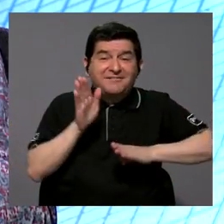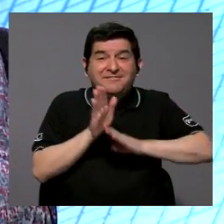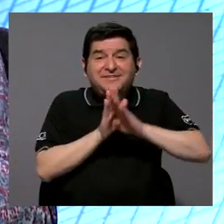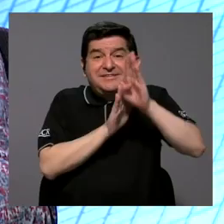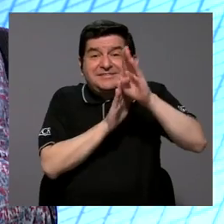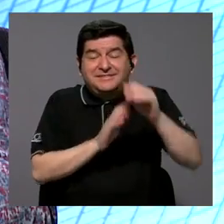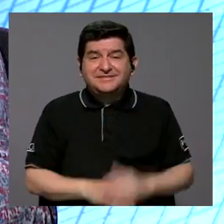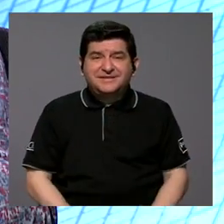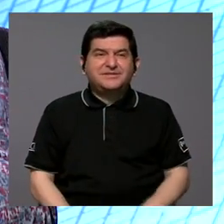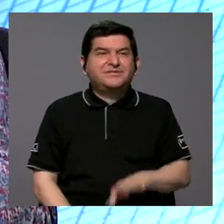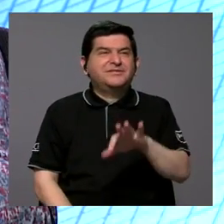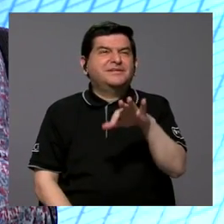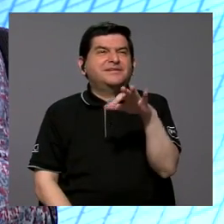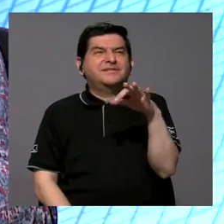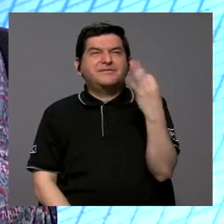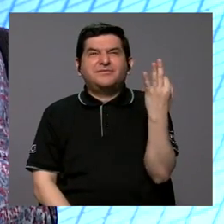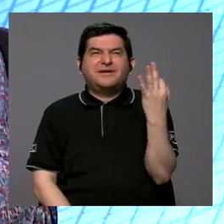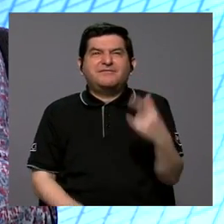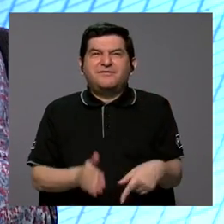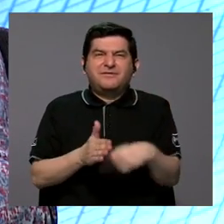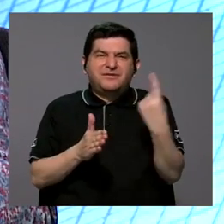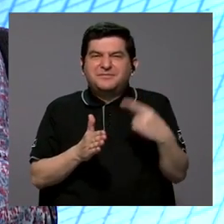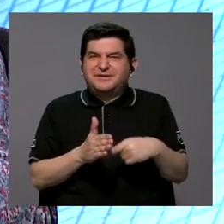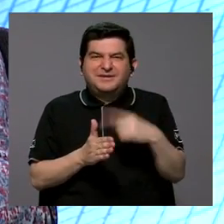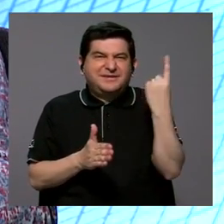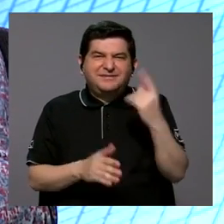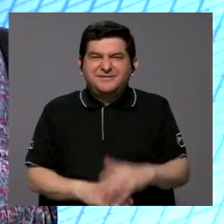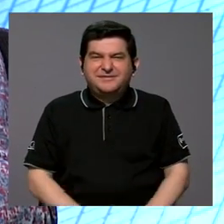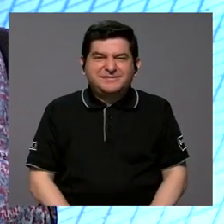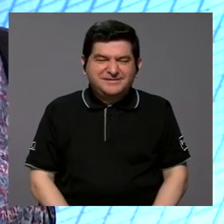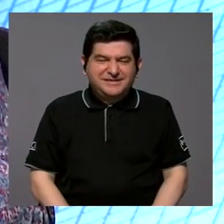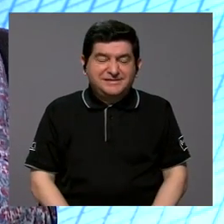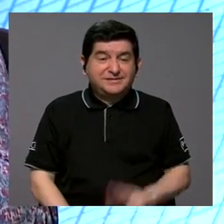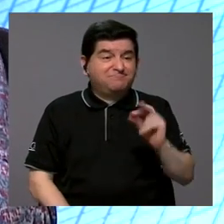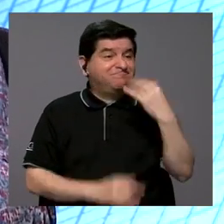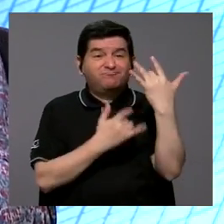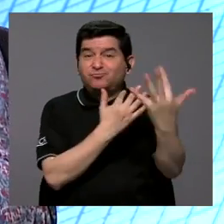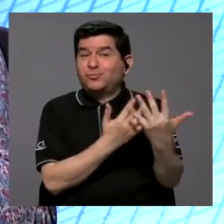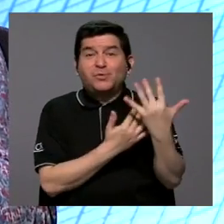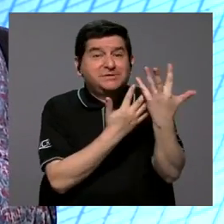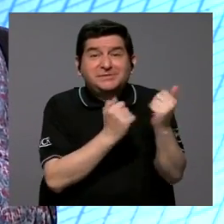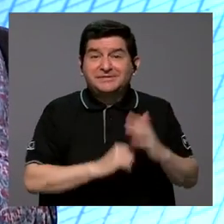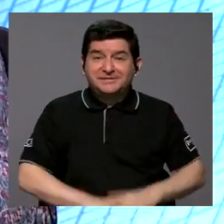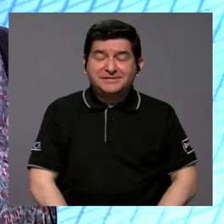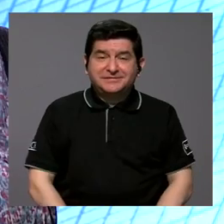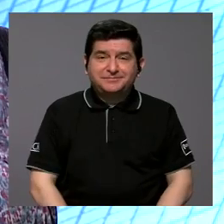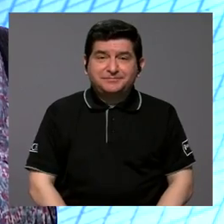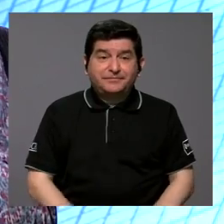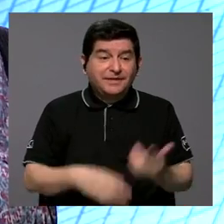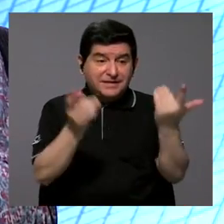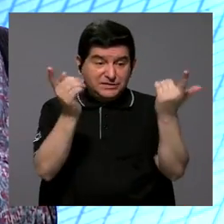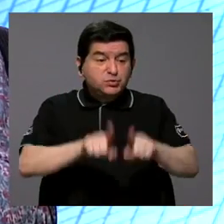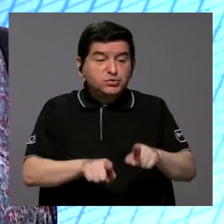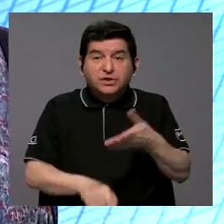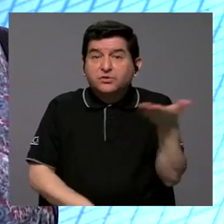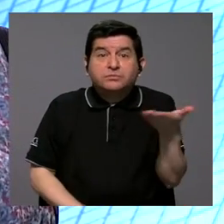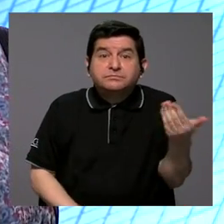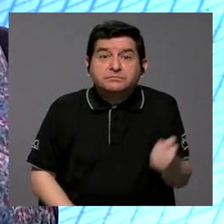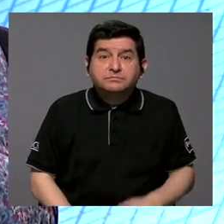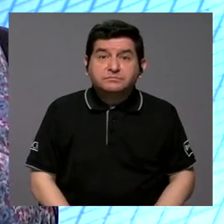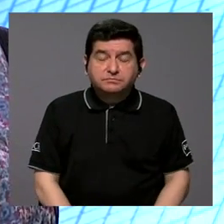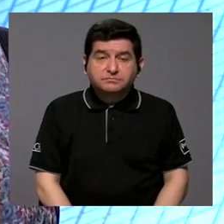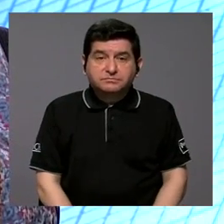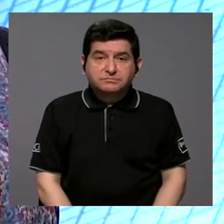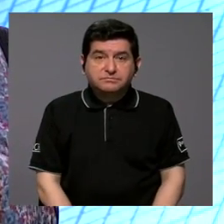forma a veces inesperada. Y lo que sucedió fue que